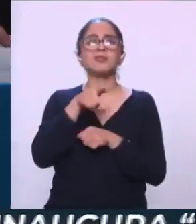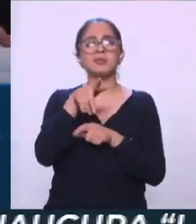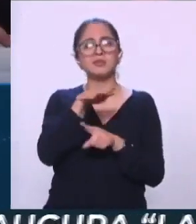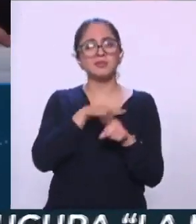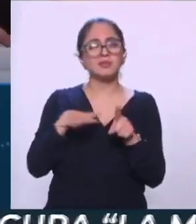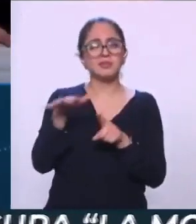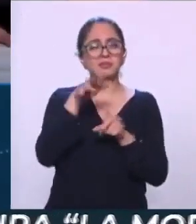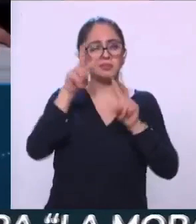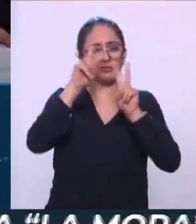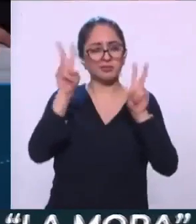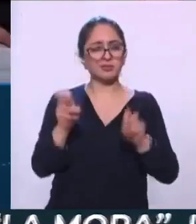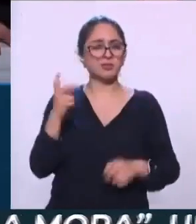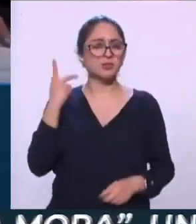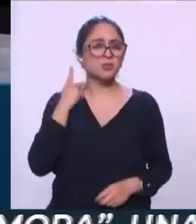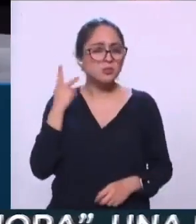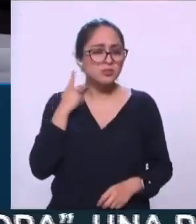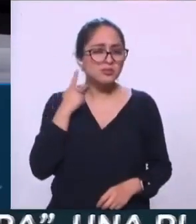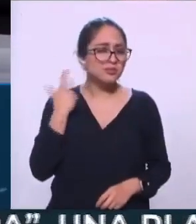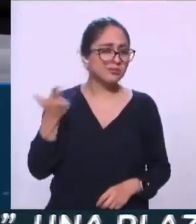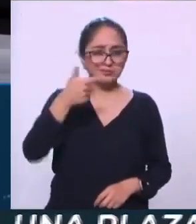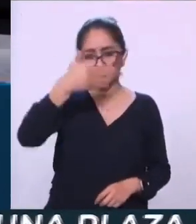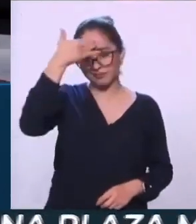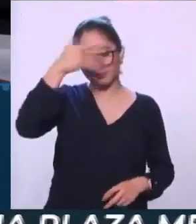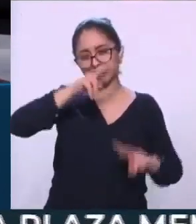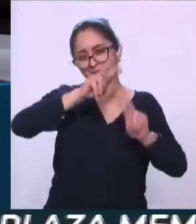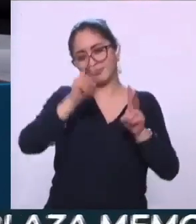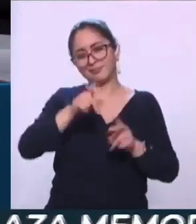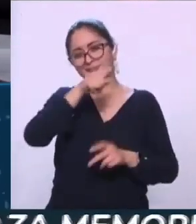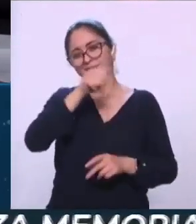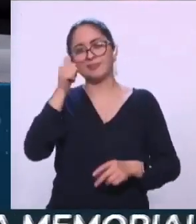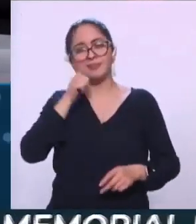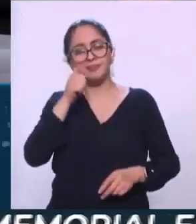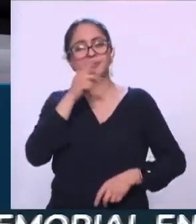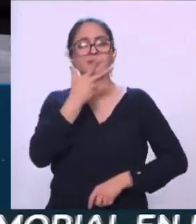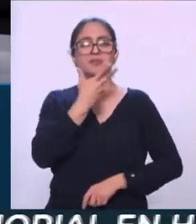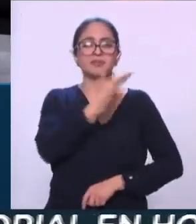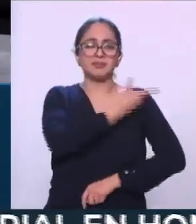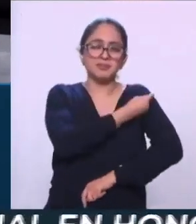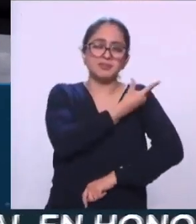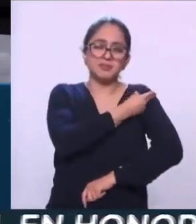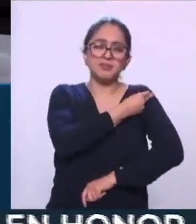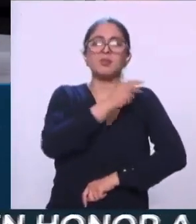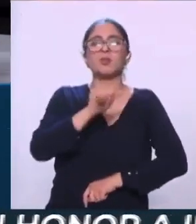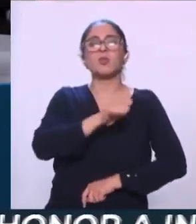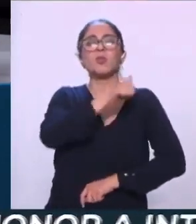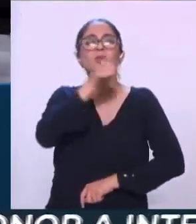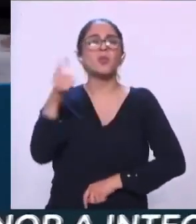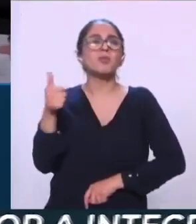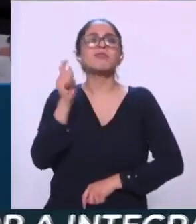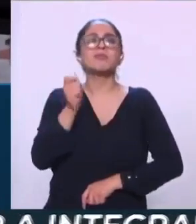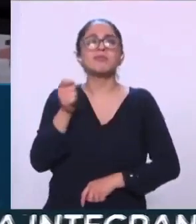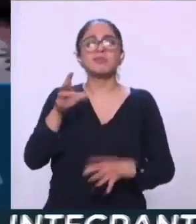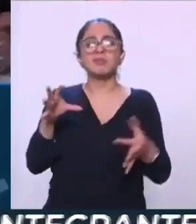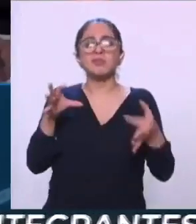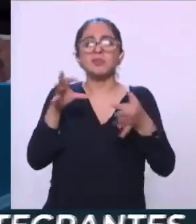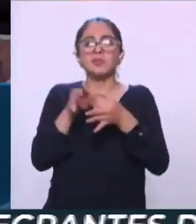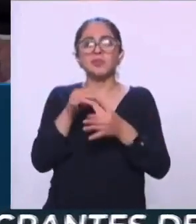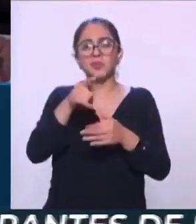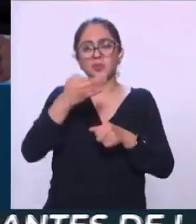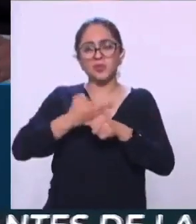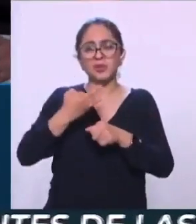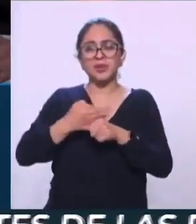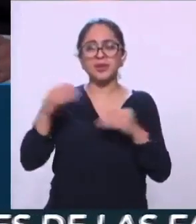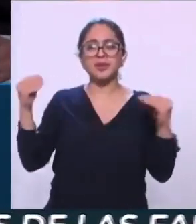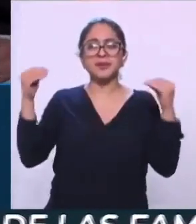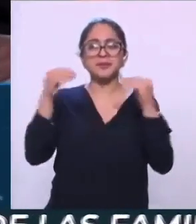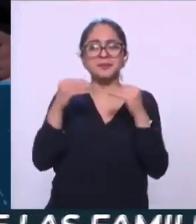lo político, aunque eso también se politice, lo de las vacunas, pero hay otros que han sido el centro del debate en la